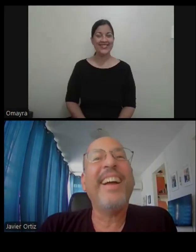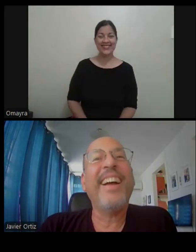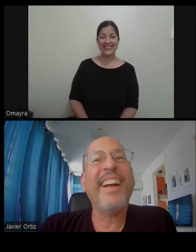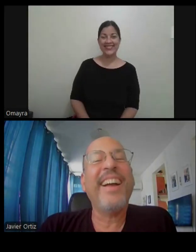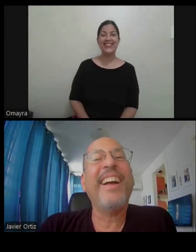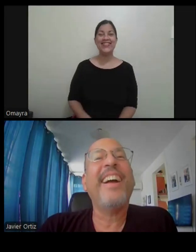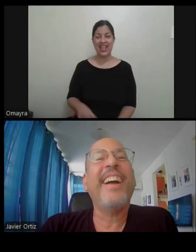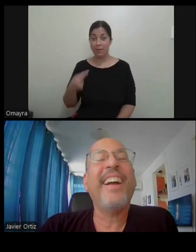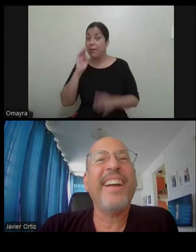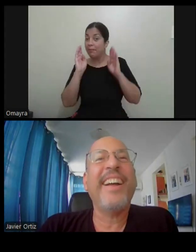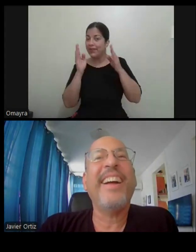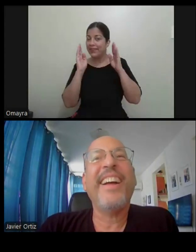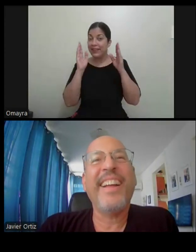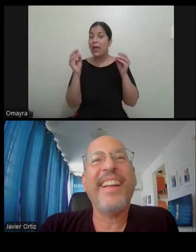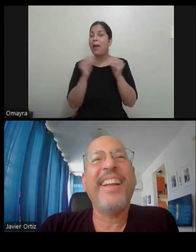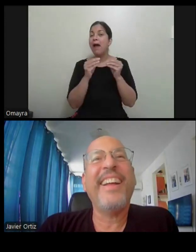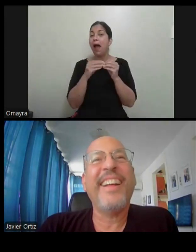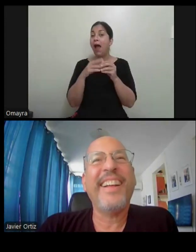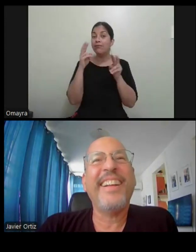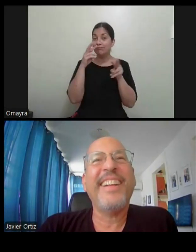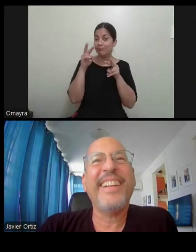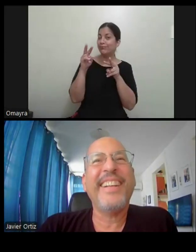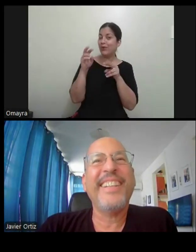ella va a estar pendiente más del cuadrito Mayra